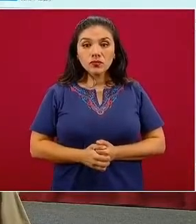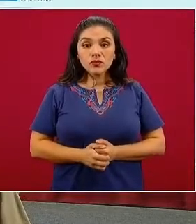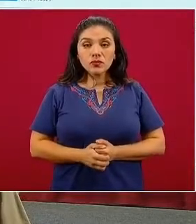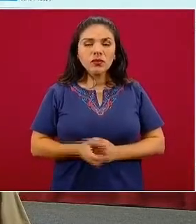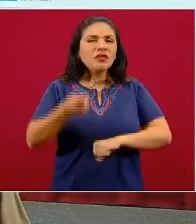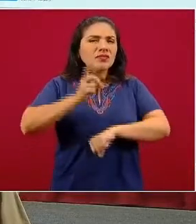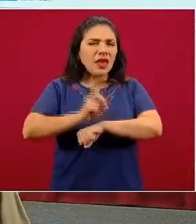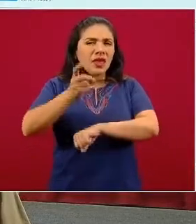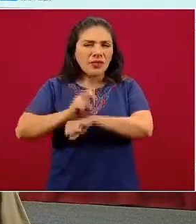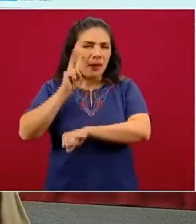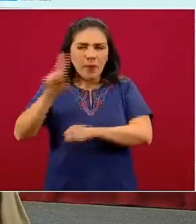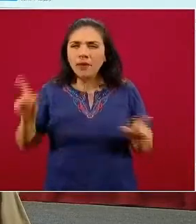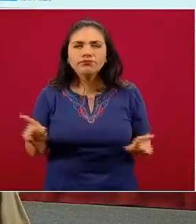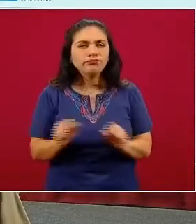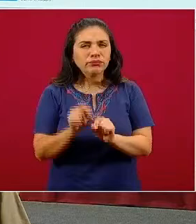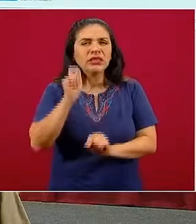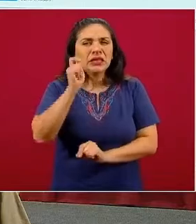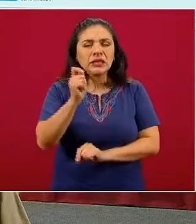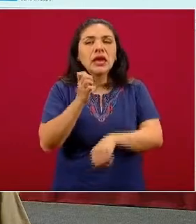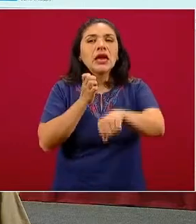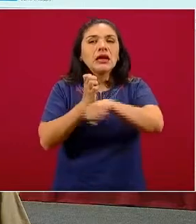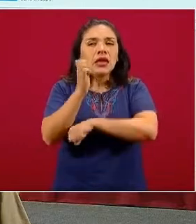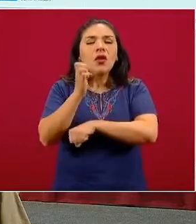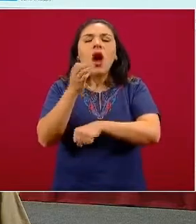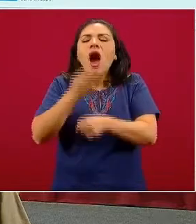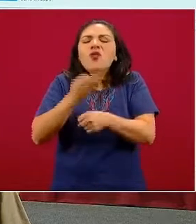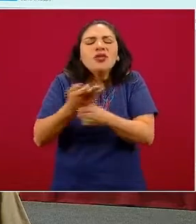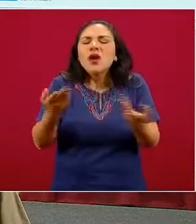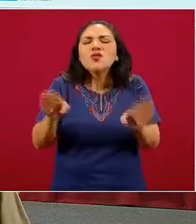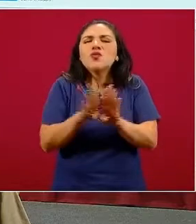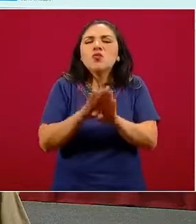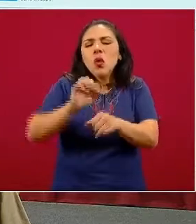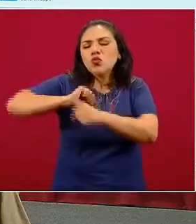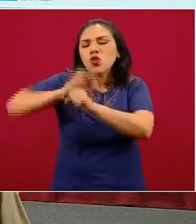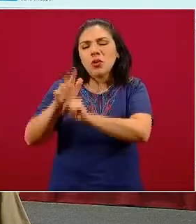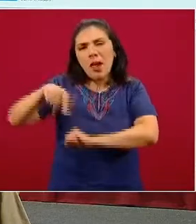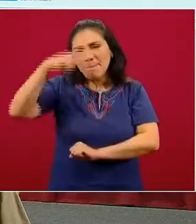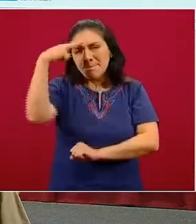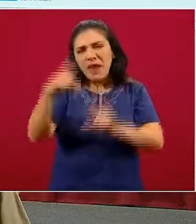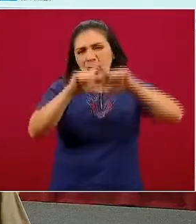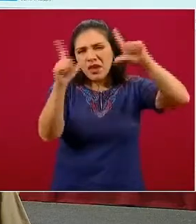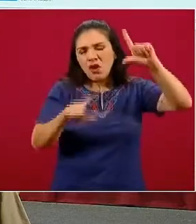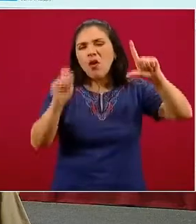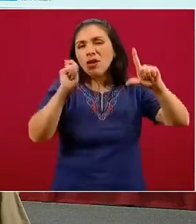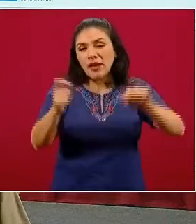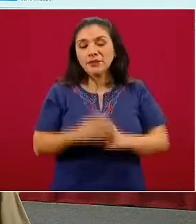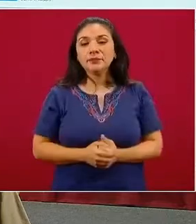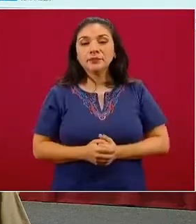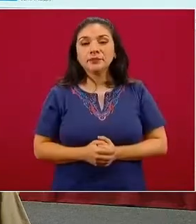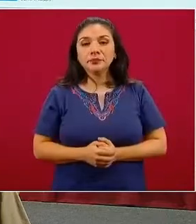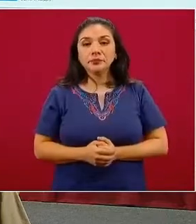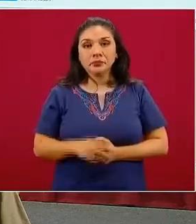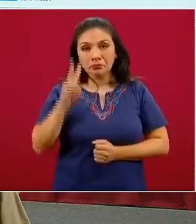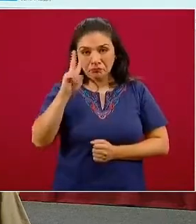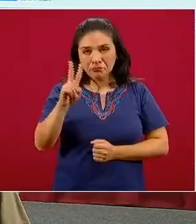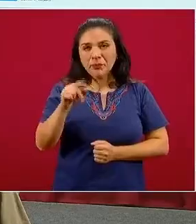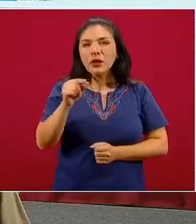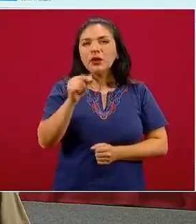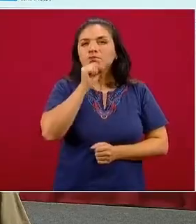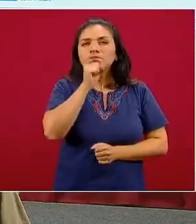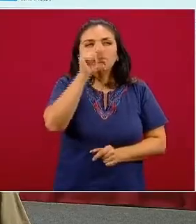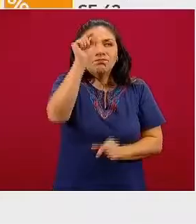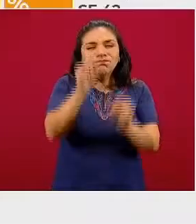Información diaria, síntesis del estado de la epidemia de COVID-19 en México. Curva epidémica, gráfico que